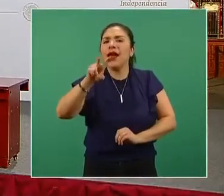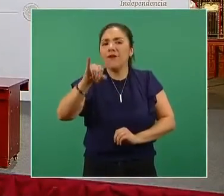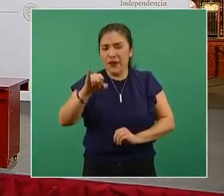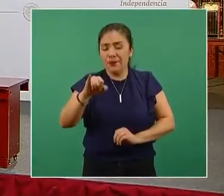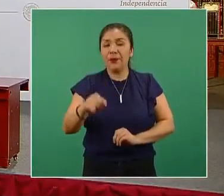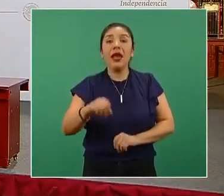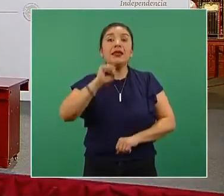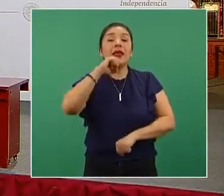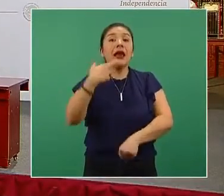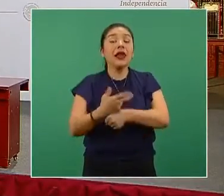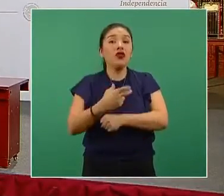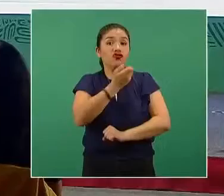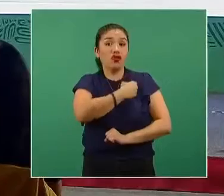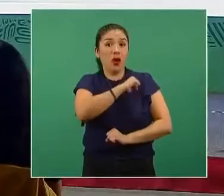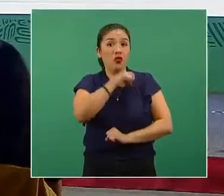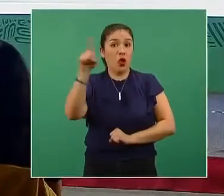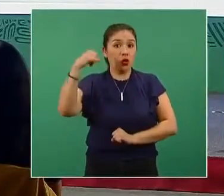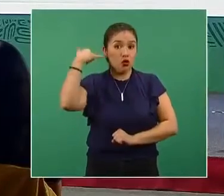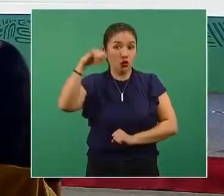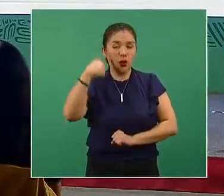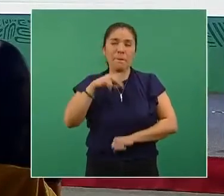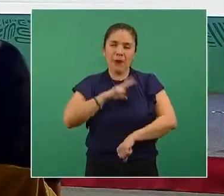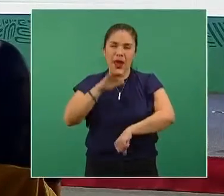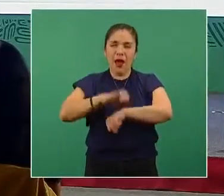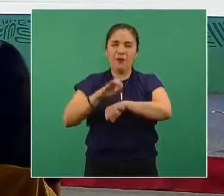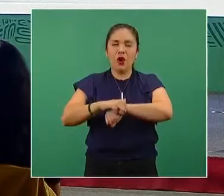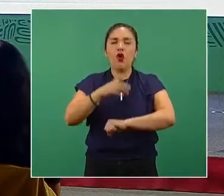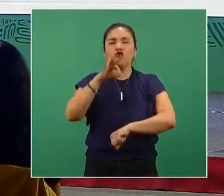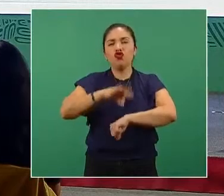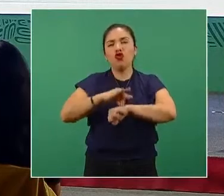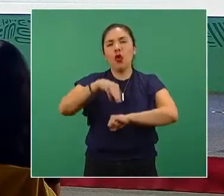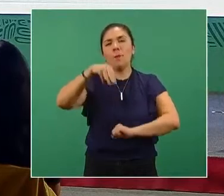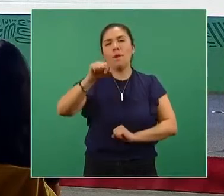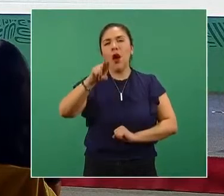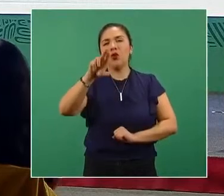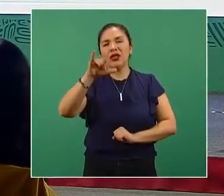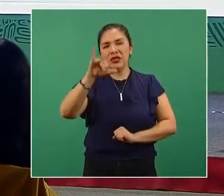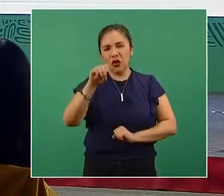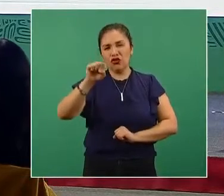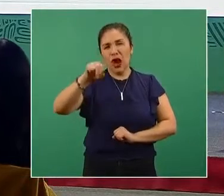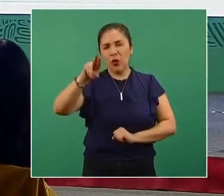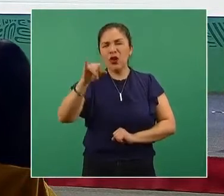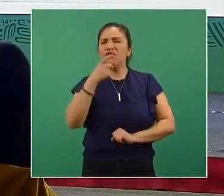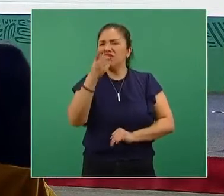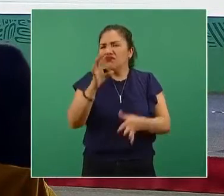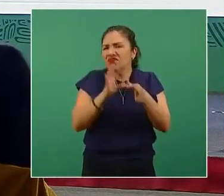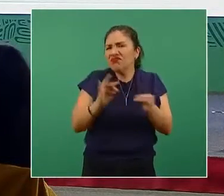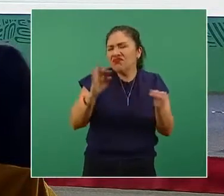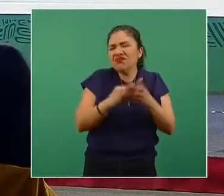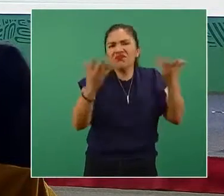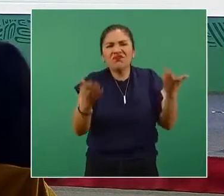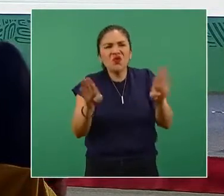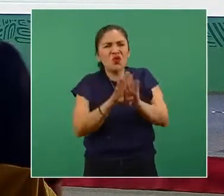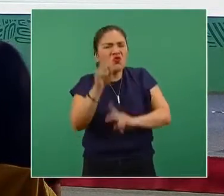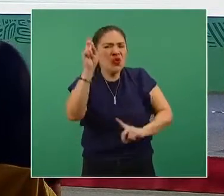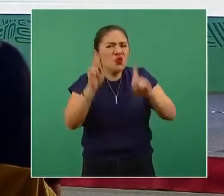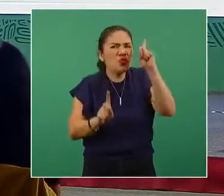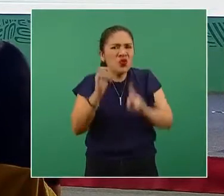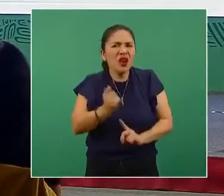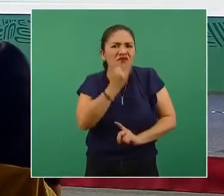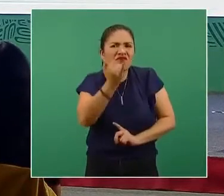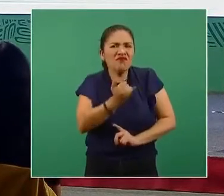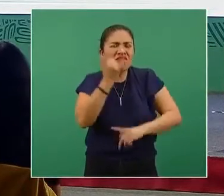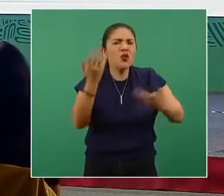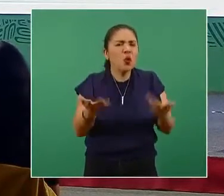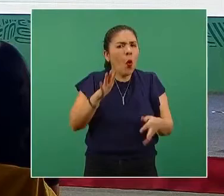Salud de Yucatán, nuestro amigo el doctor Mauricio Sauri, comentaba una de las inquietudes que han existido sobre